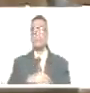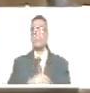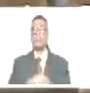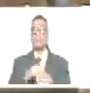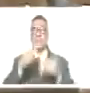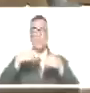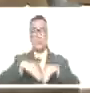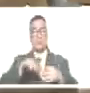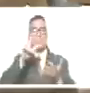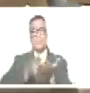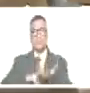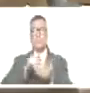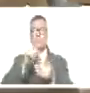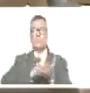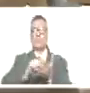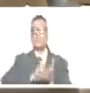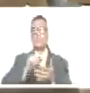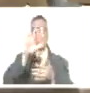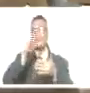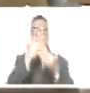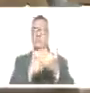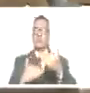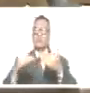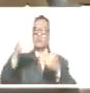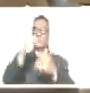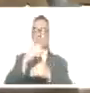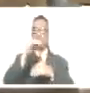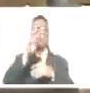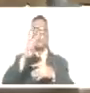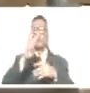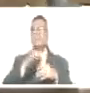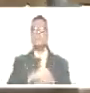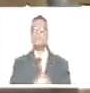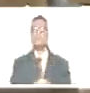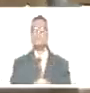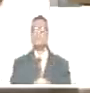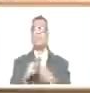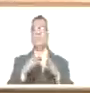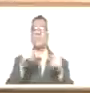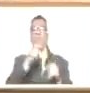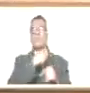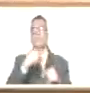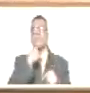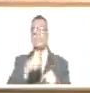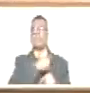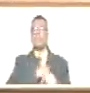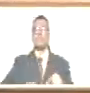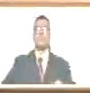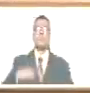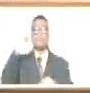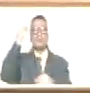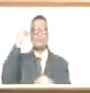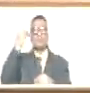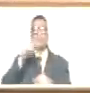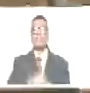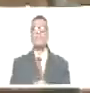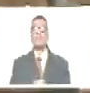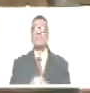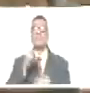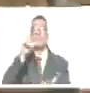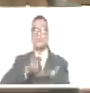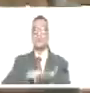que el artículo 5 pase a ser el artículo 4. Es todo, señor presidente. En consideración, Aprobado.